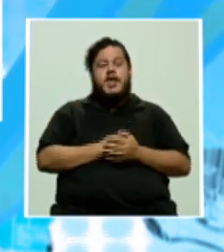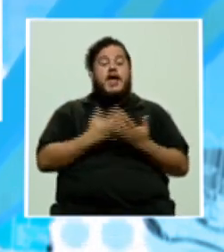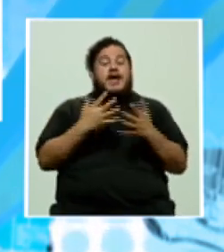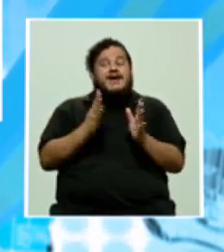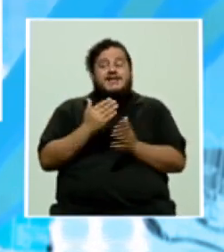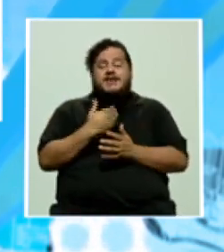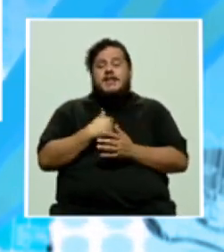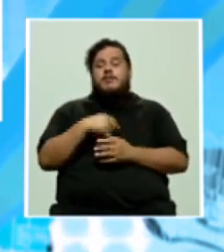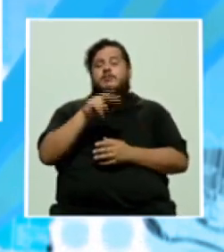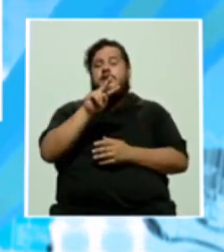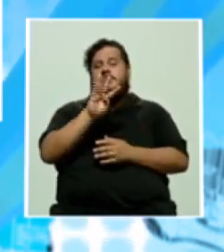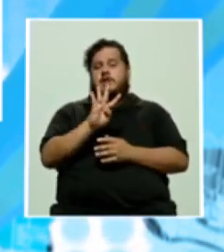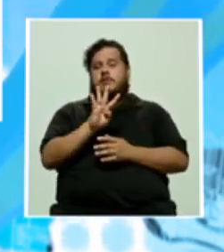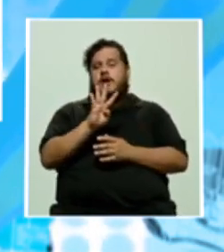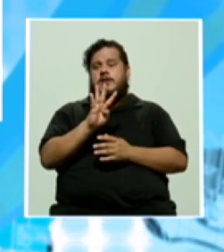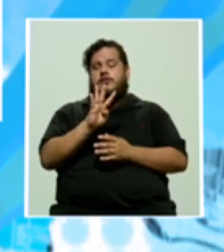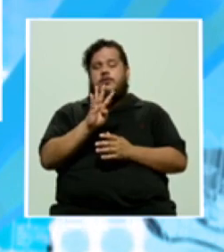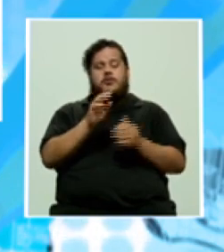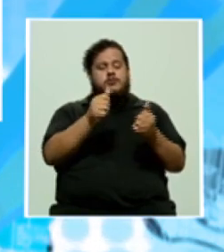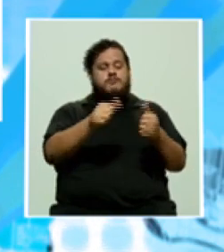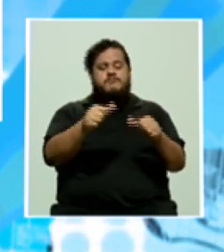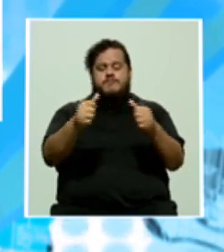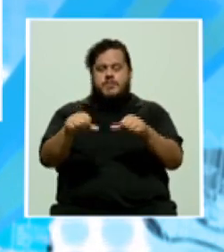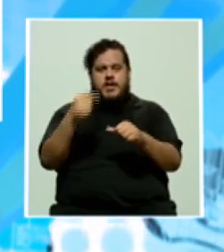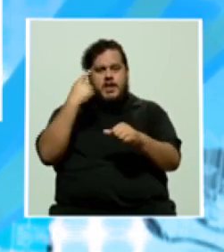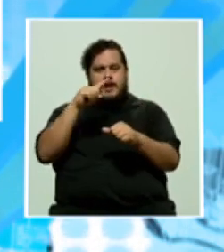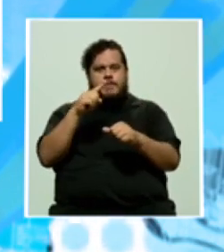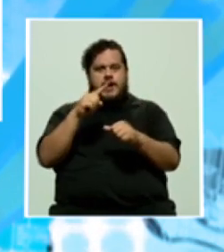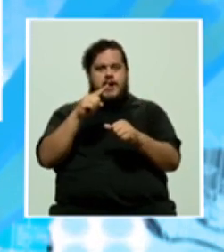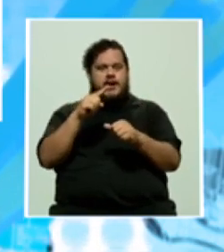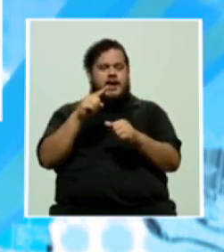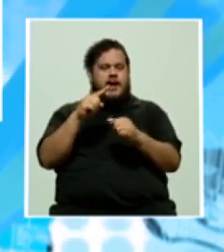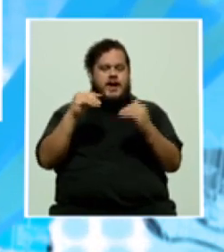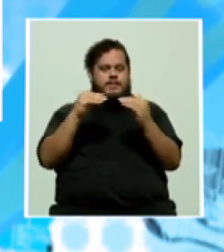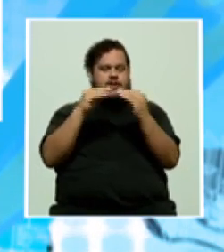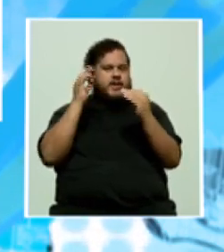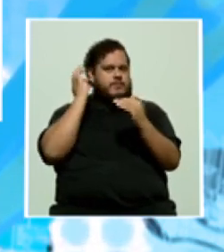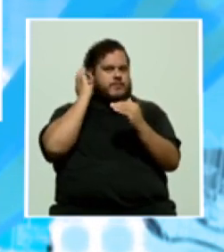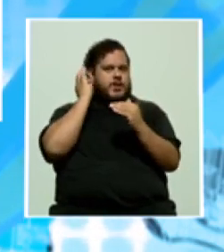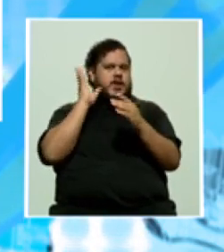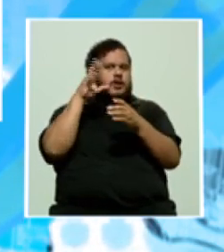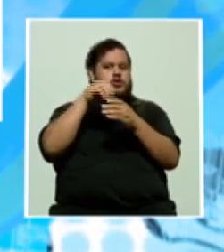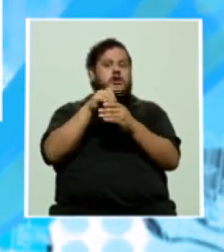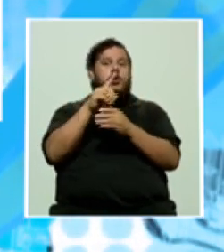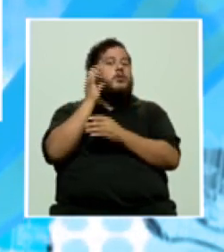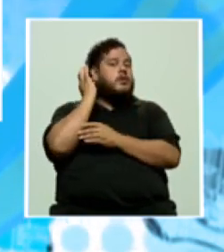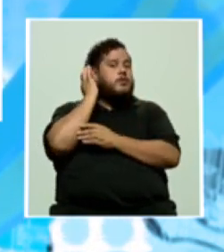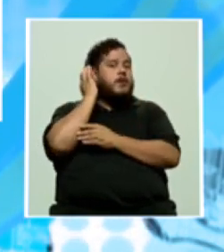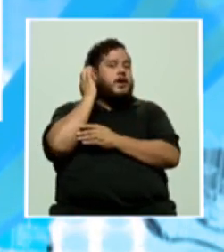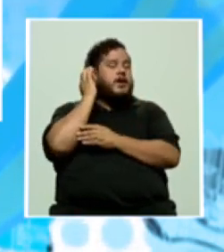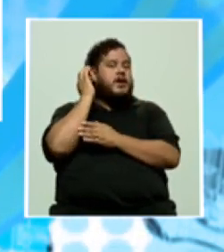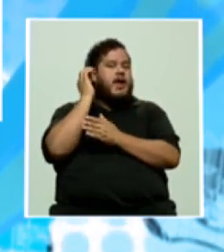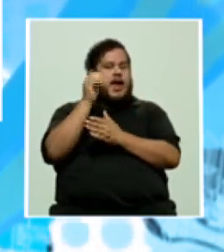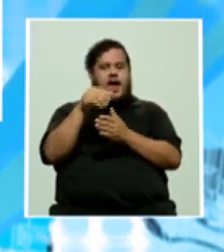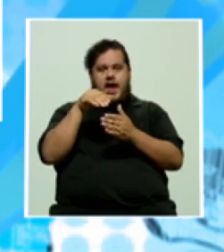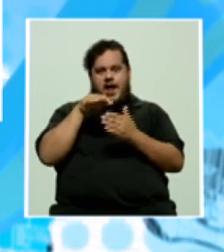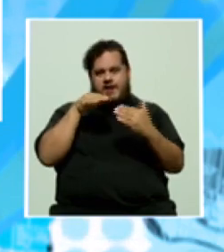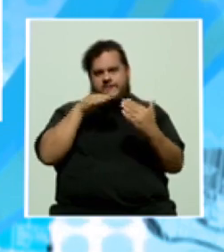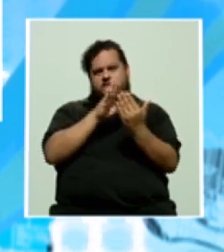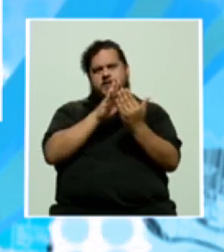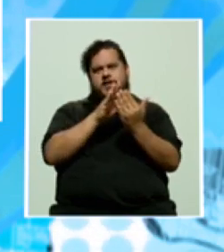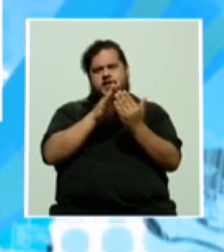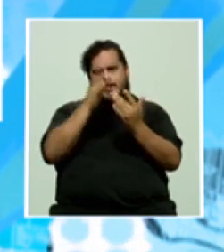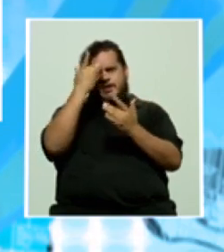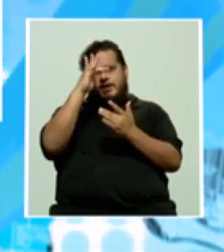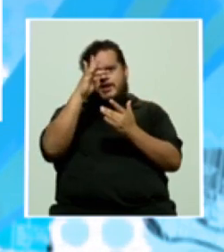24 nominados para el gabinete con paridad femenina, incluyendo una mujer al frente de la Inteligencia Nacional